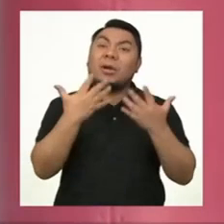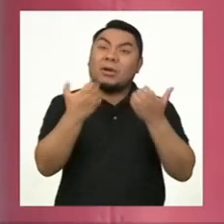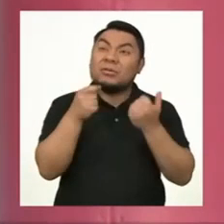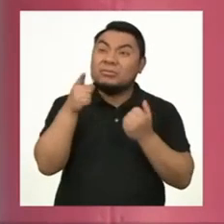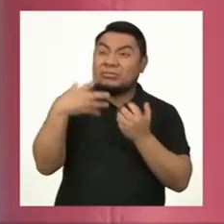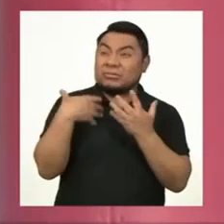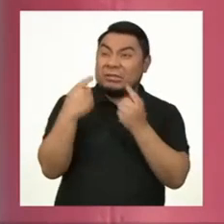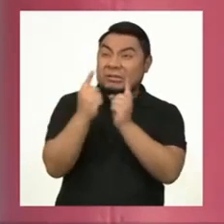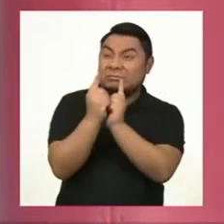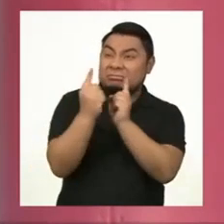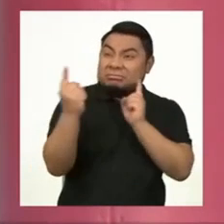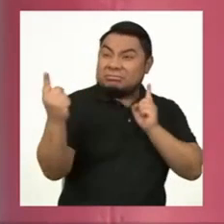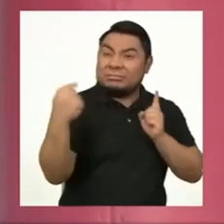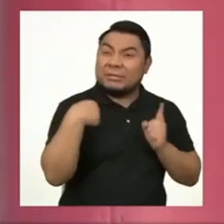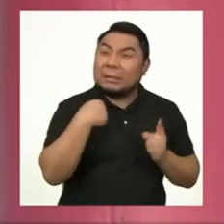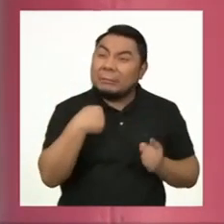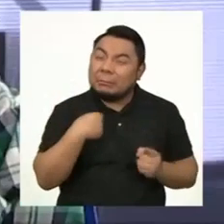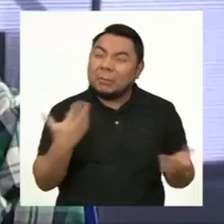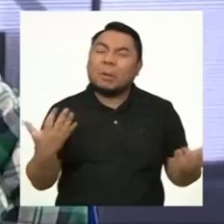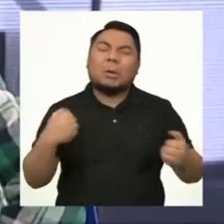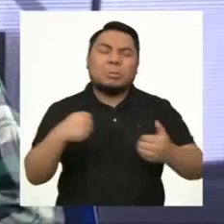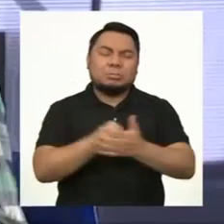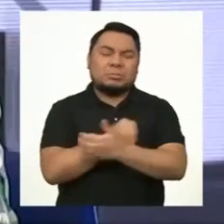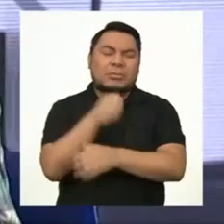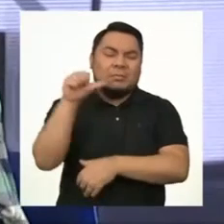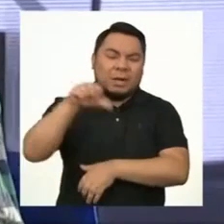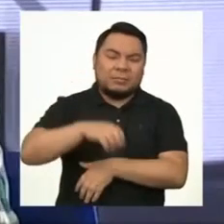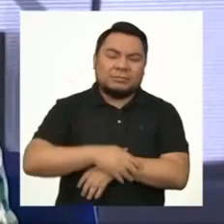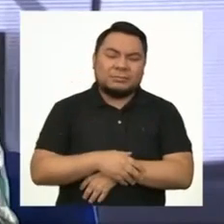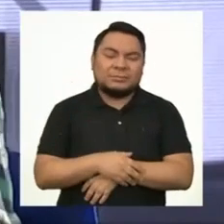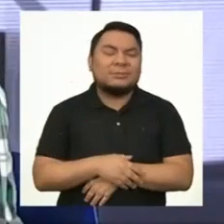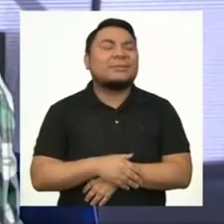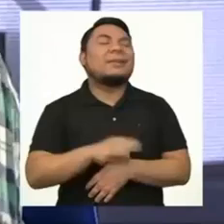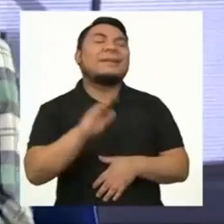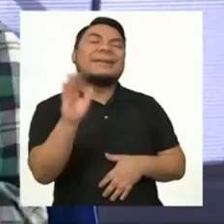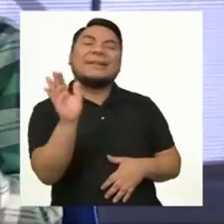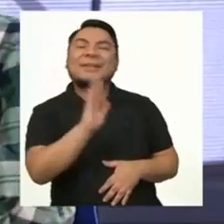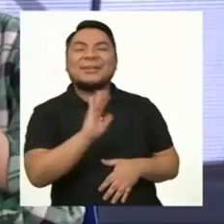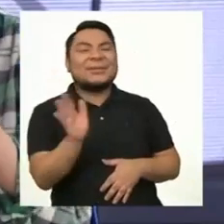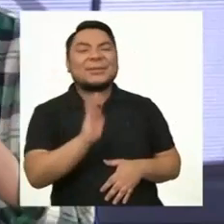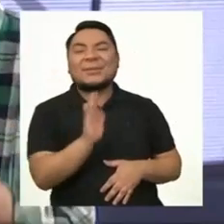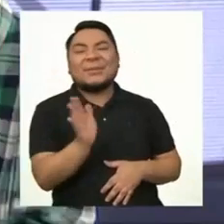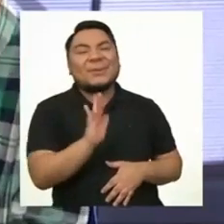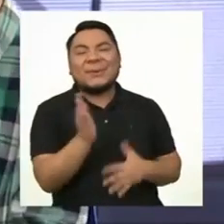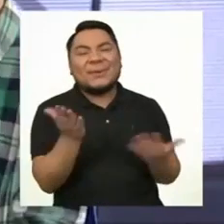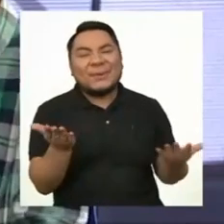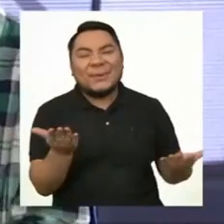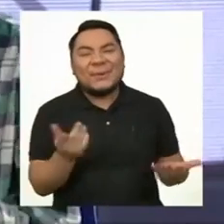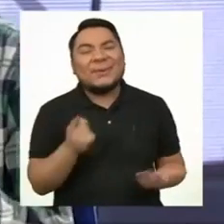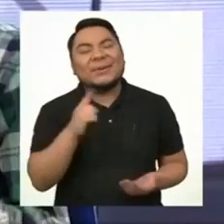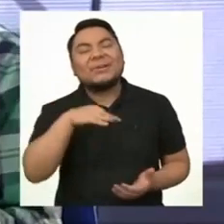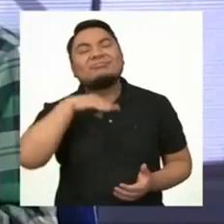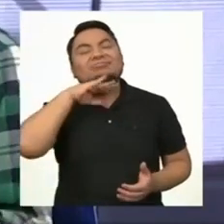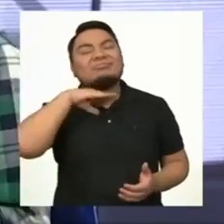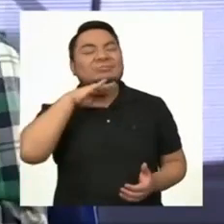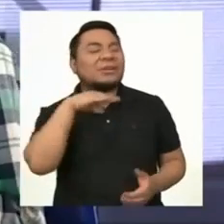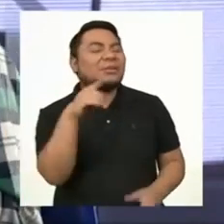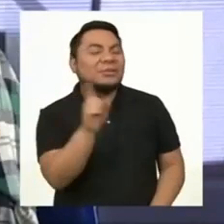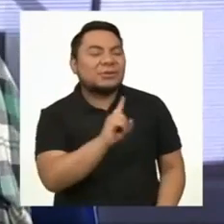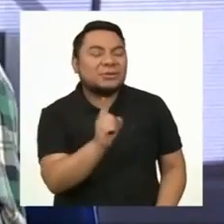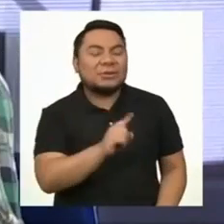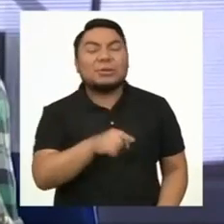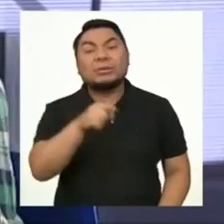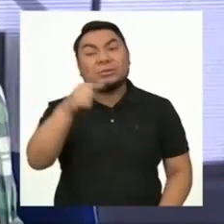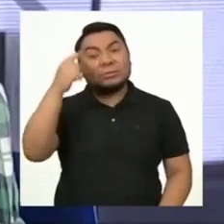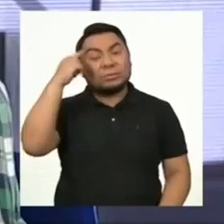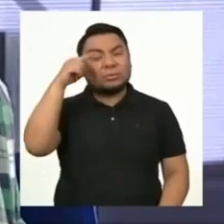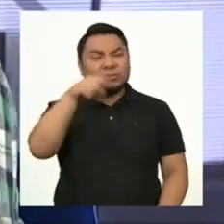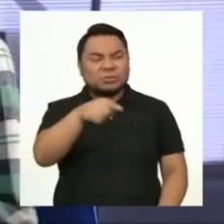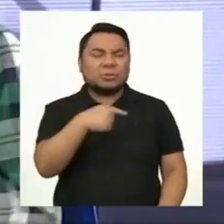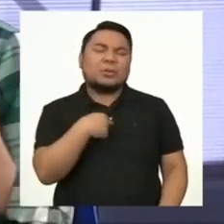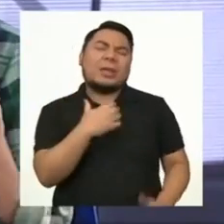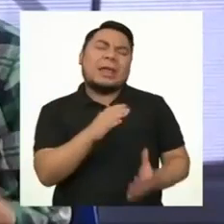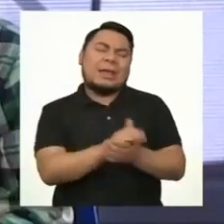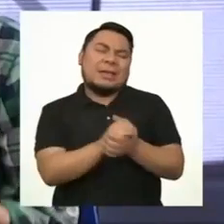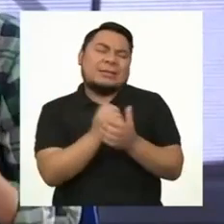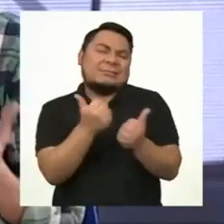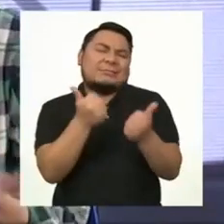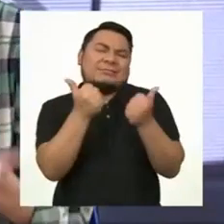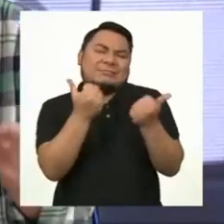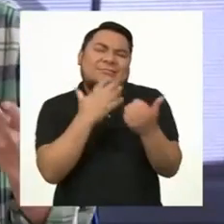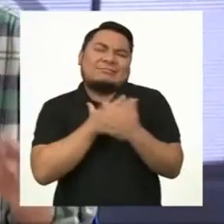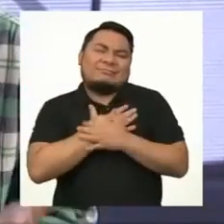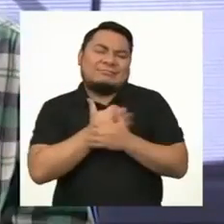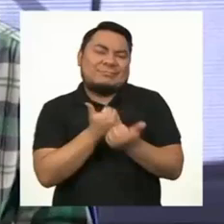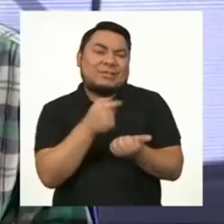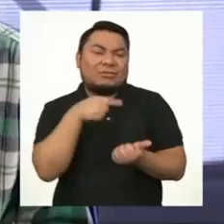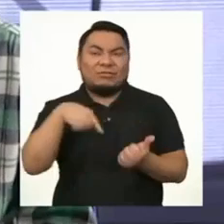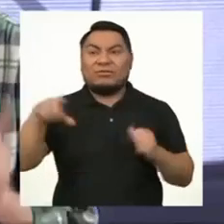quieres alejar de mí? No es eso, Tocino. Tú me caes increíble.